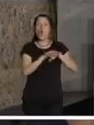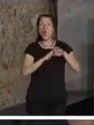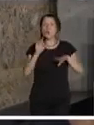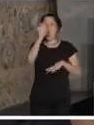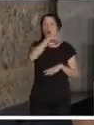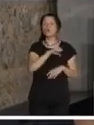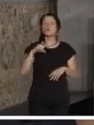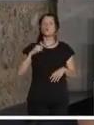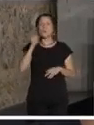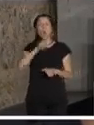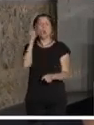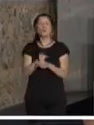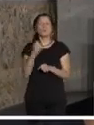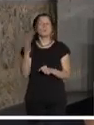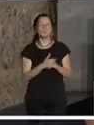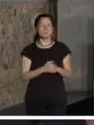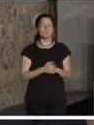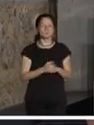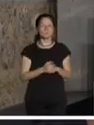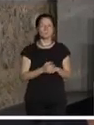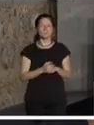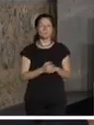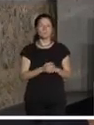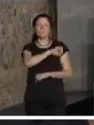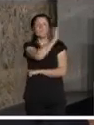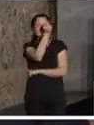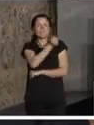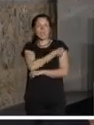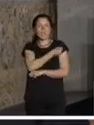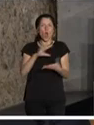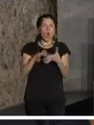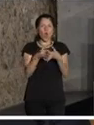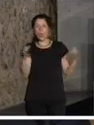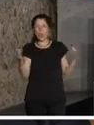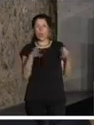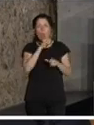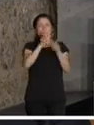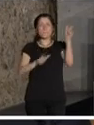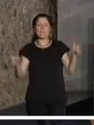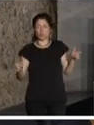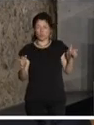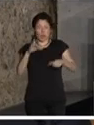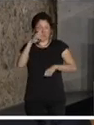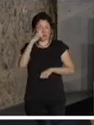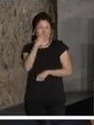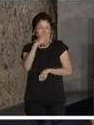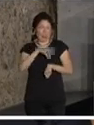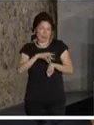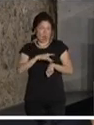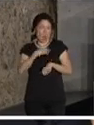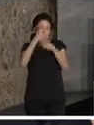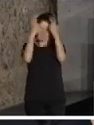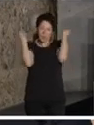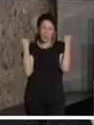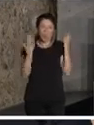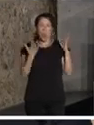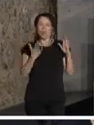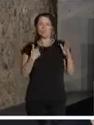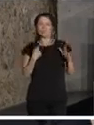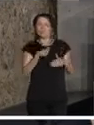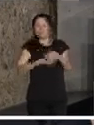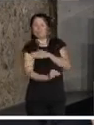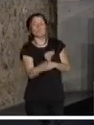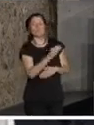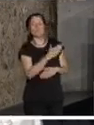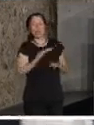autonómicos tienen la obligación de tener un registro adecuado de los objetores de conciencia del personal sanitario que es objetor de conciencia